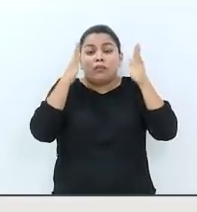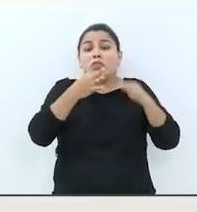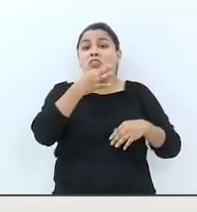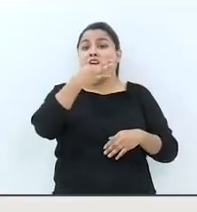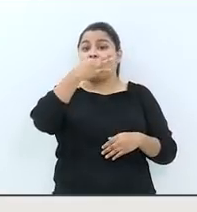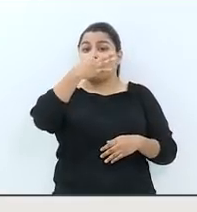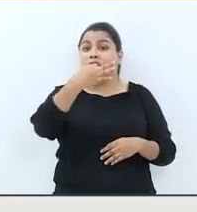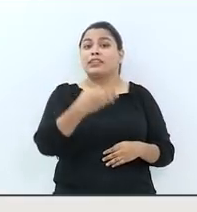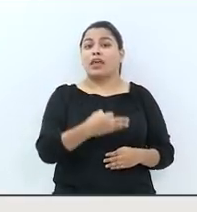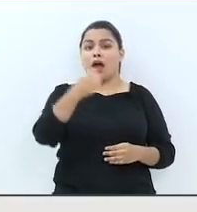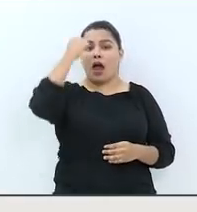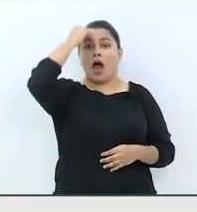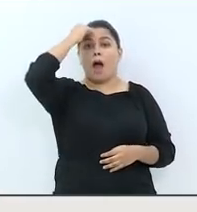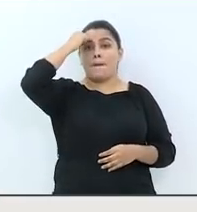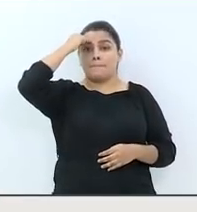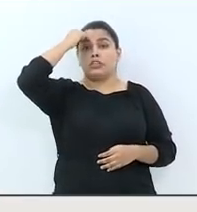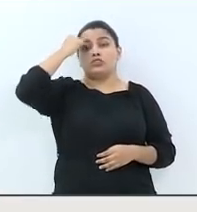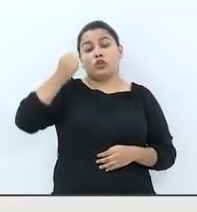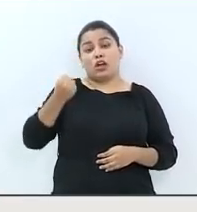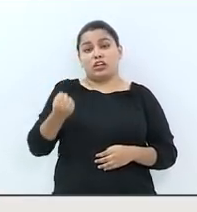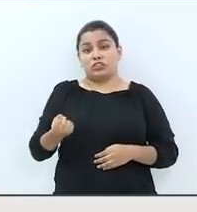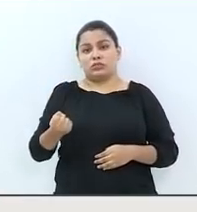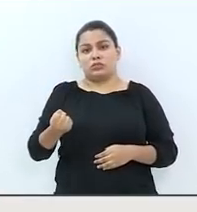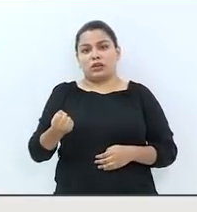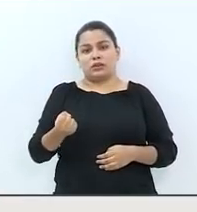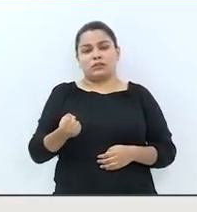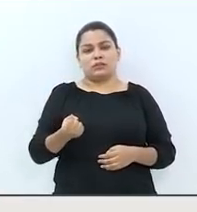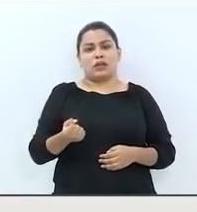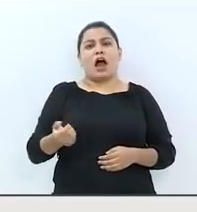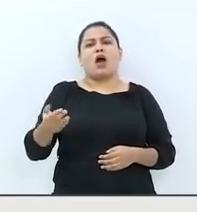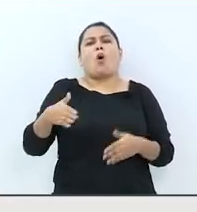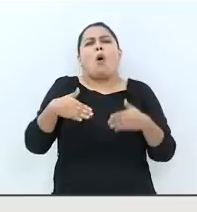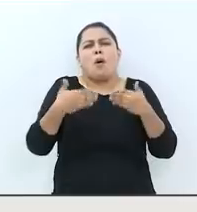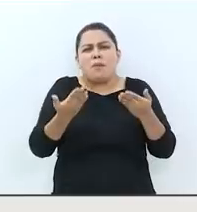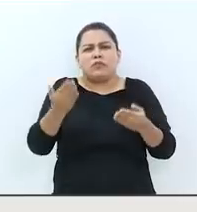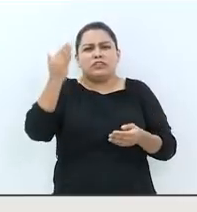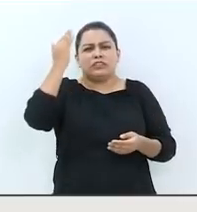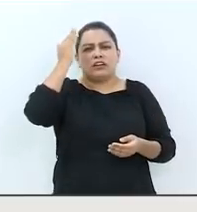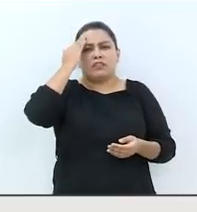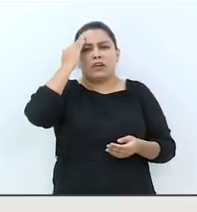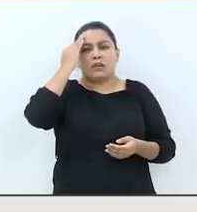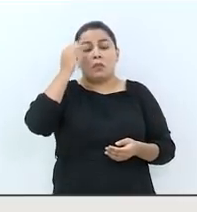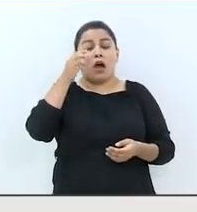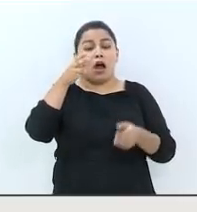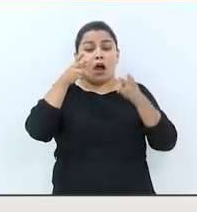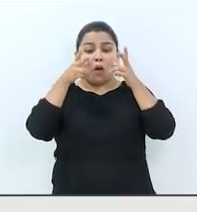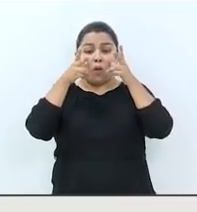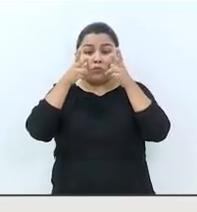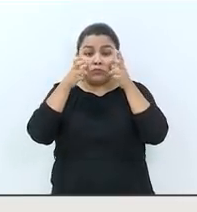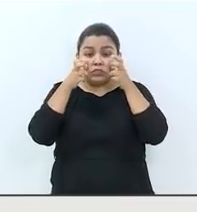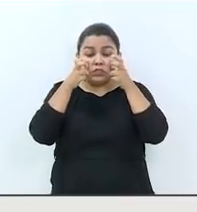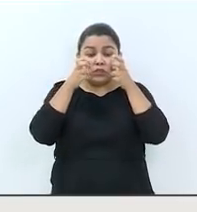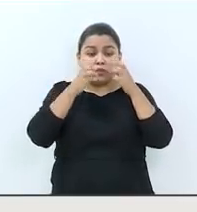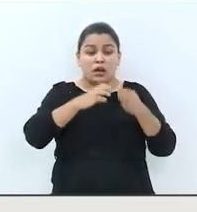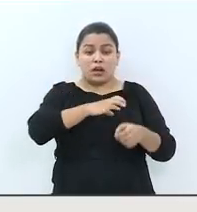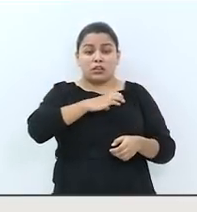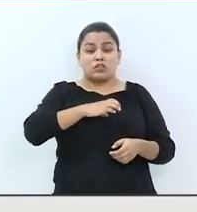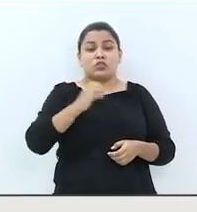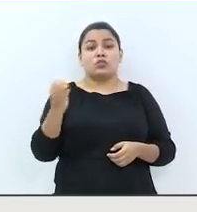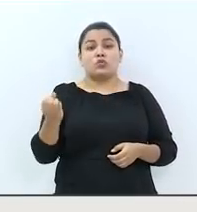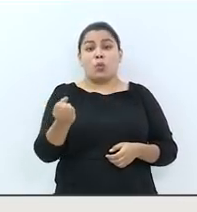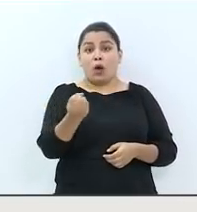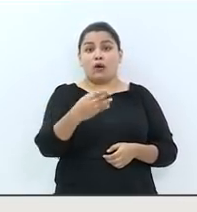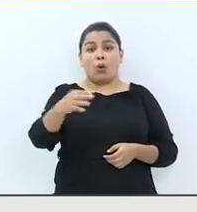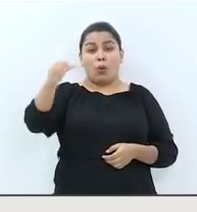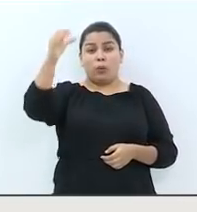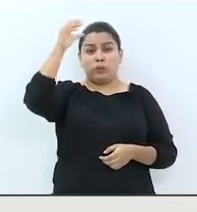sea, el aprendizaje realmente fue efectivo, y eso solo lo podemos saber a través de los comportamientos, de las conductas y de los nuevos conocimientos que